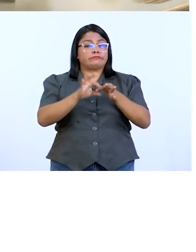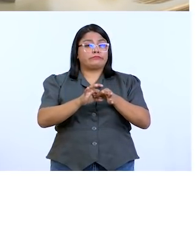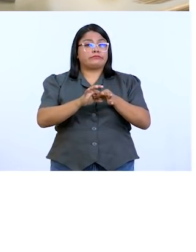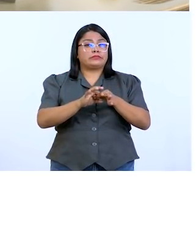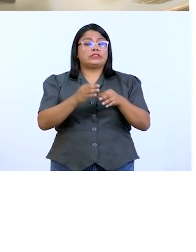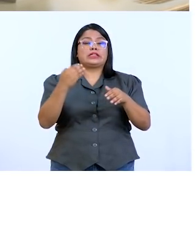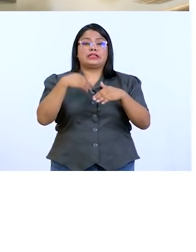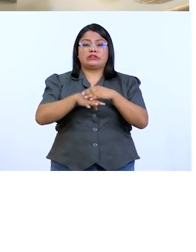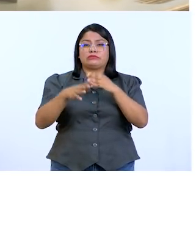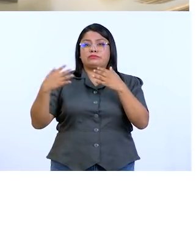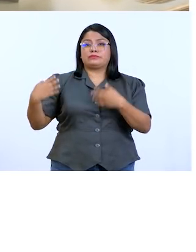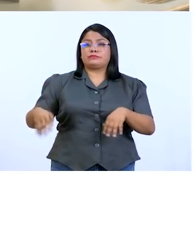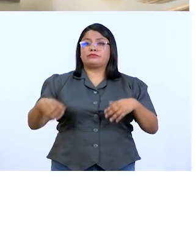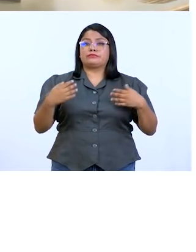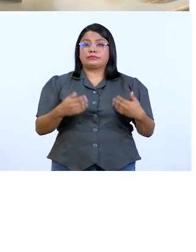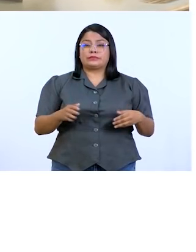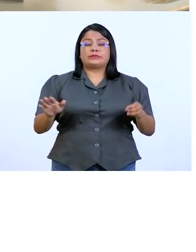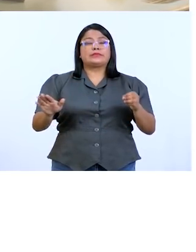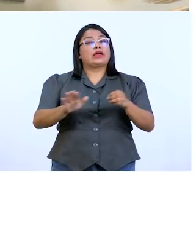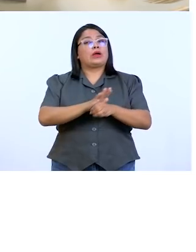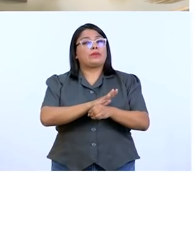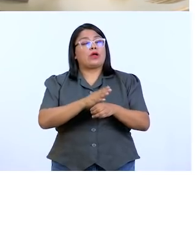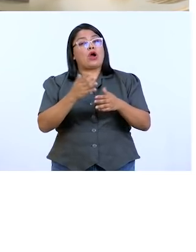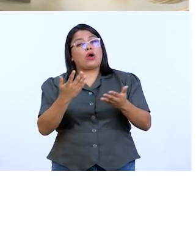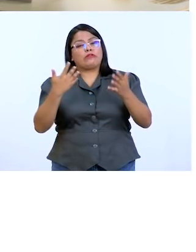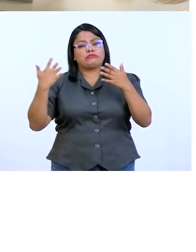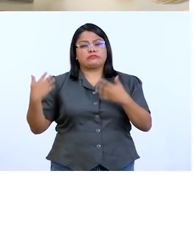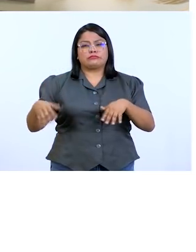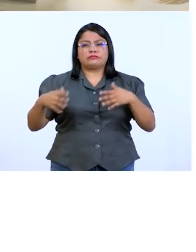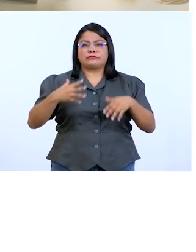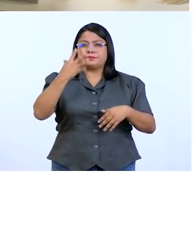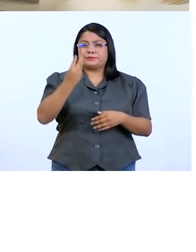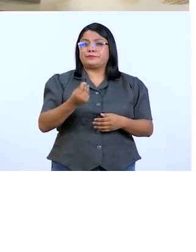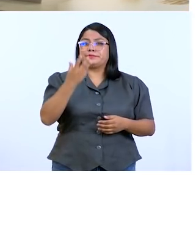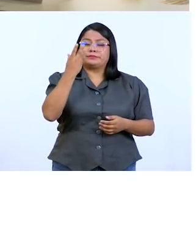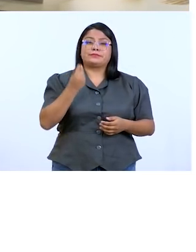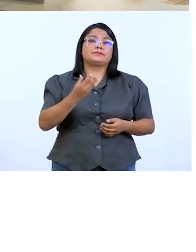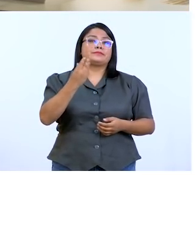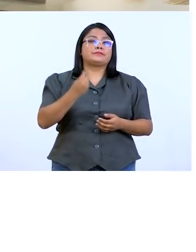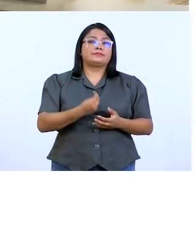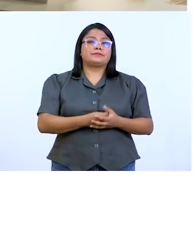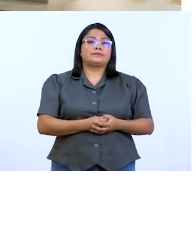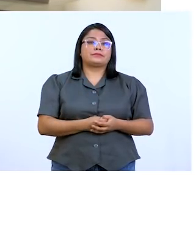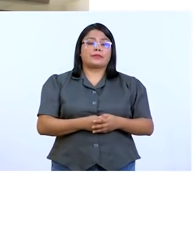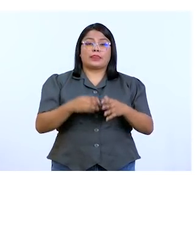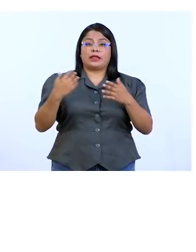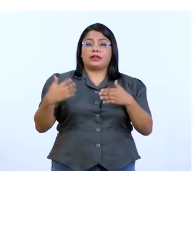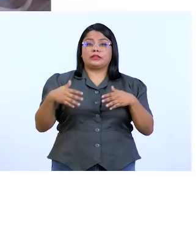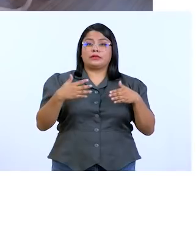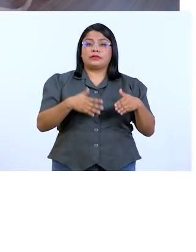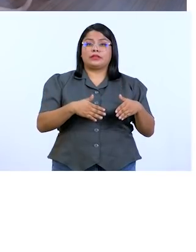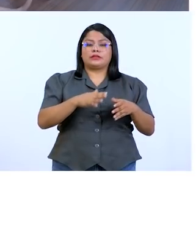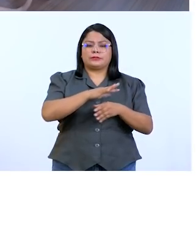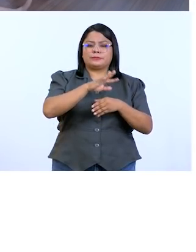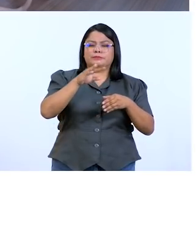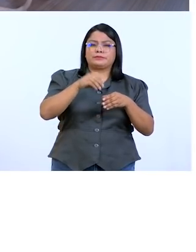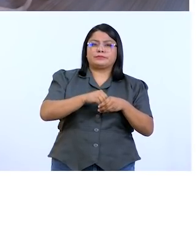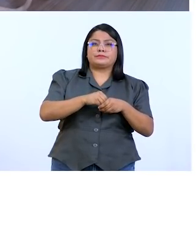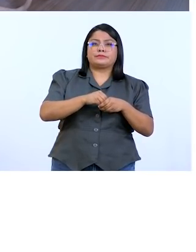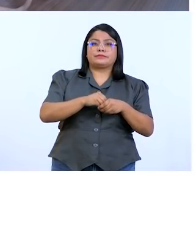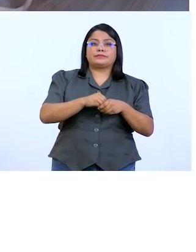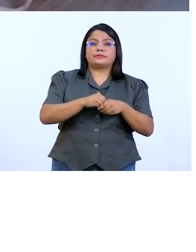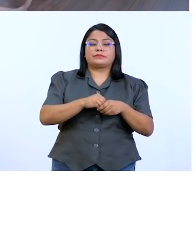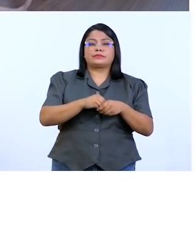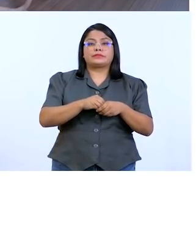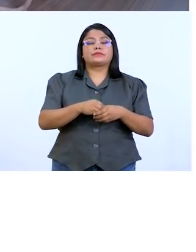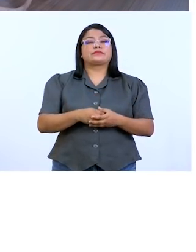10% y son parte de las actividades integradoras o de las actividades cotidianas. Las actividades